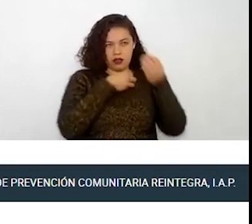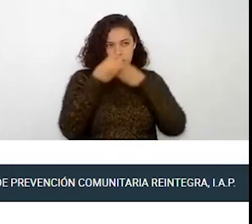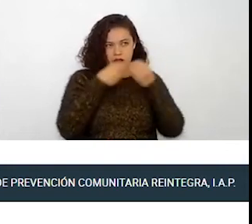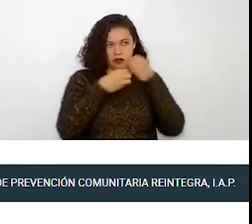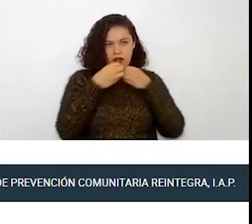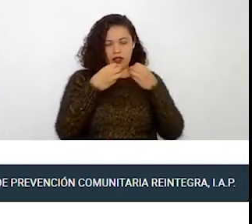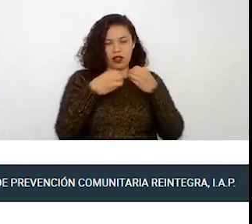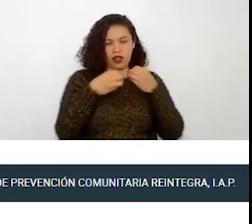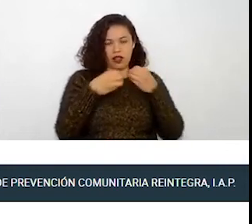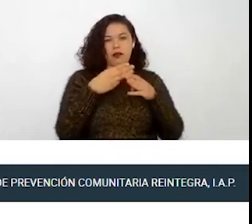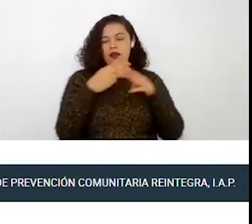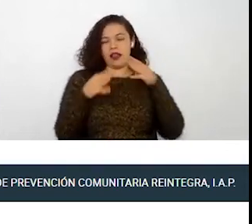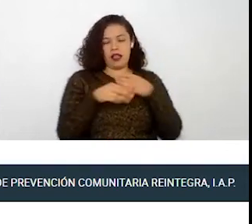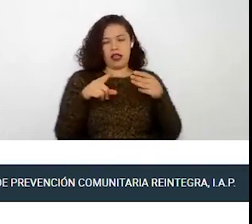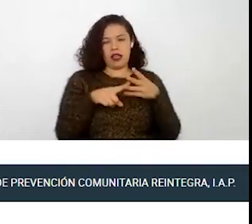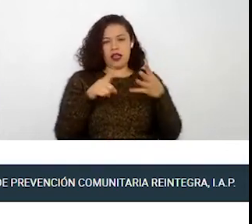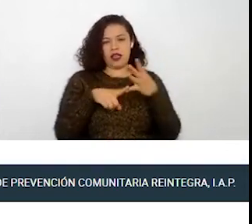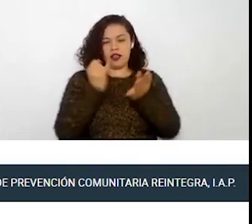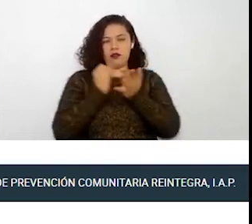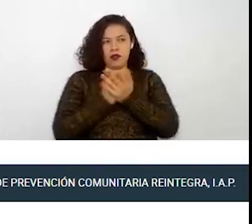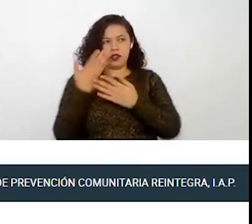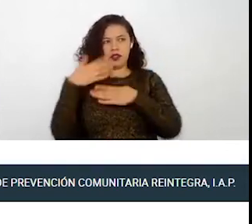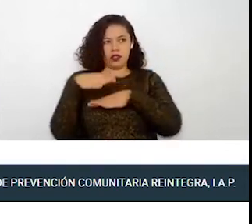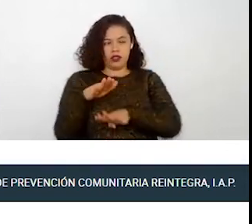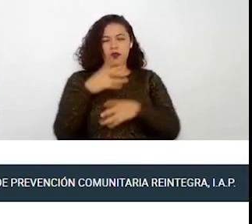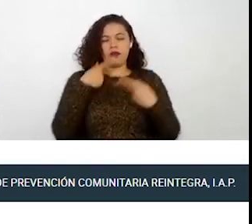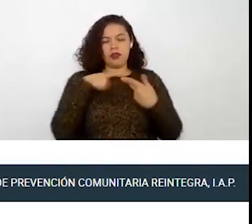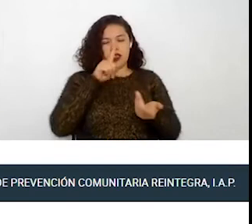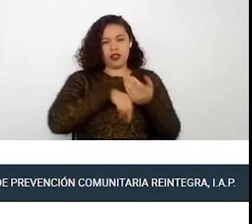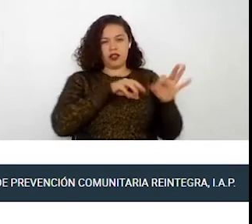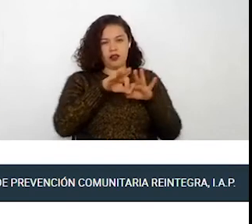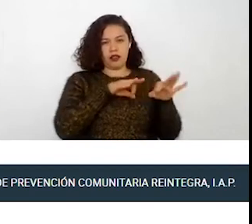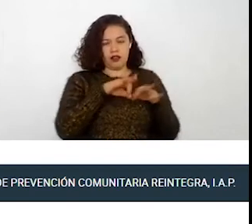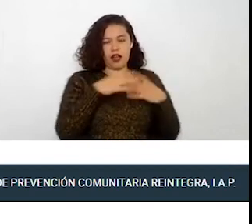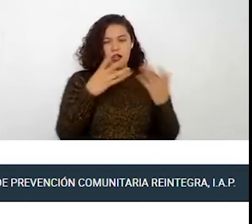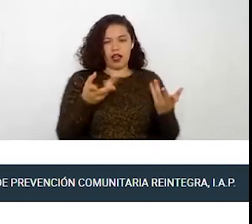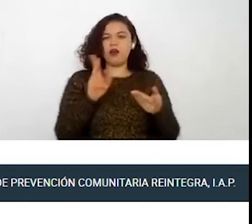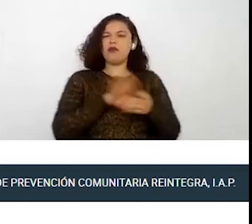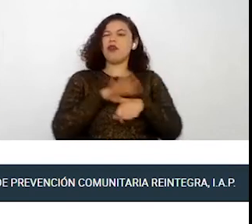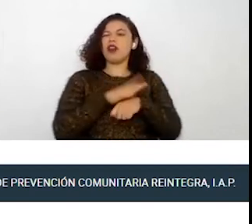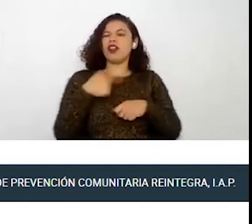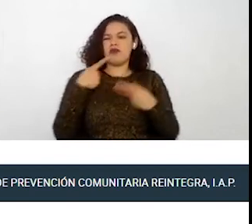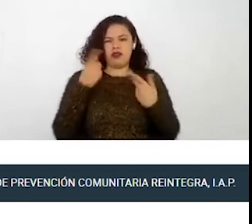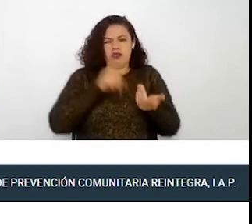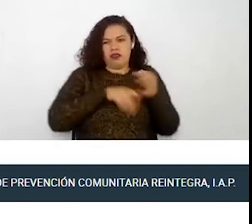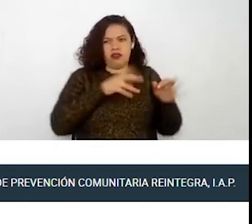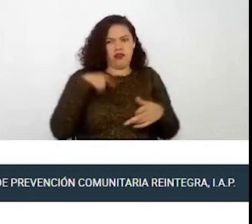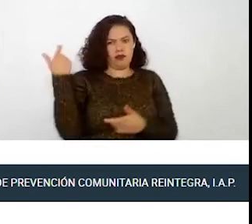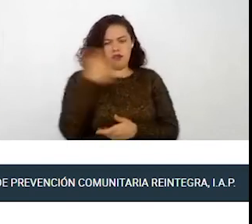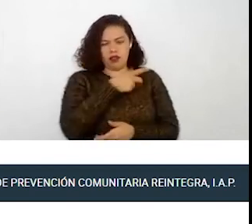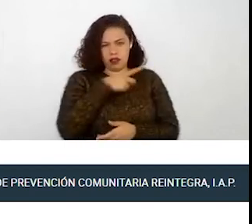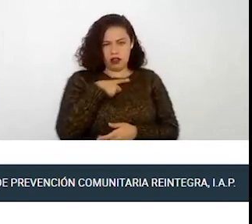y materiales impuestos sobre nómina porque impuesto sobre nómina porque manejo sueldos en este caso Recuerden